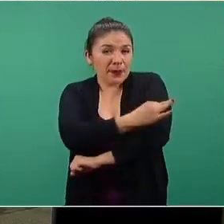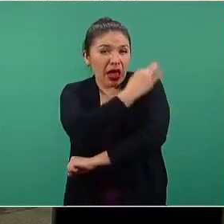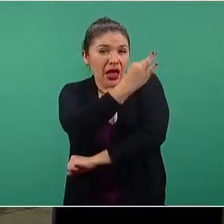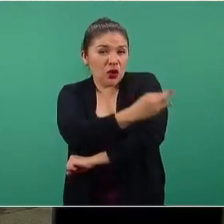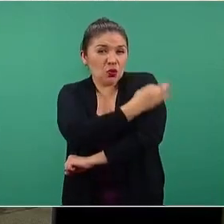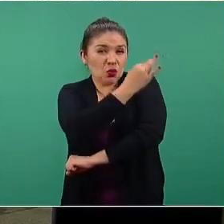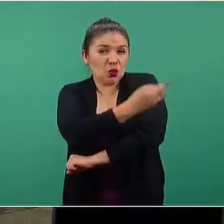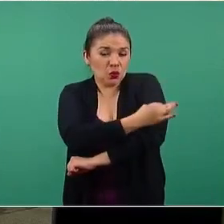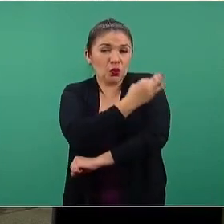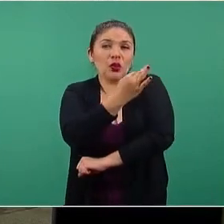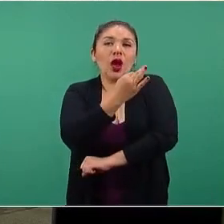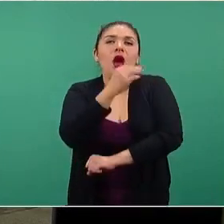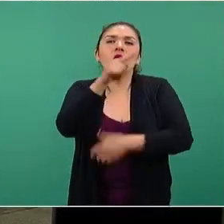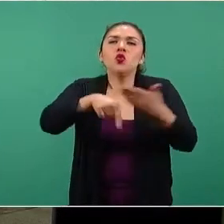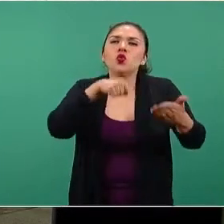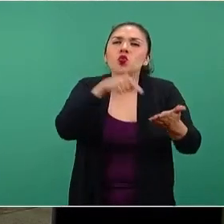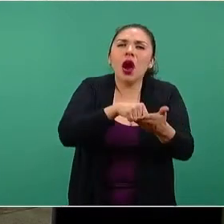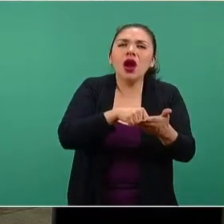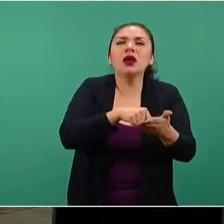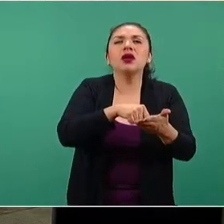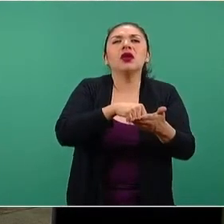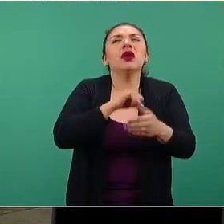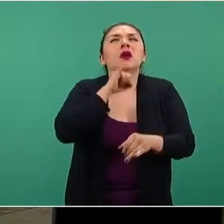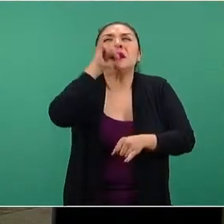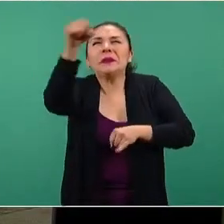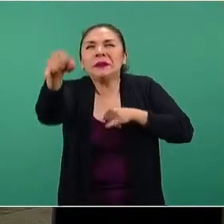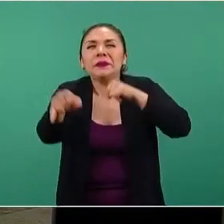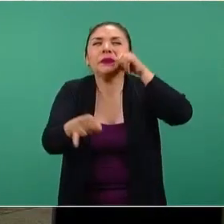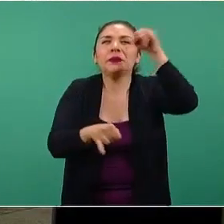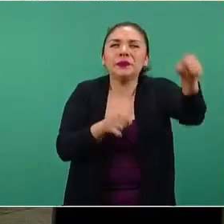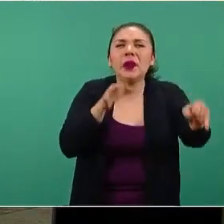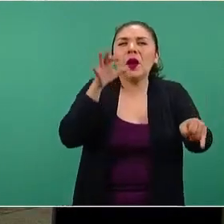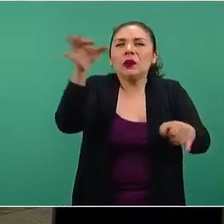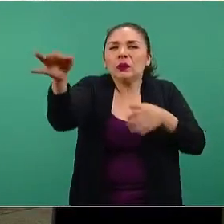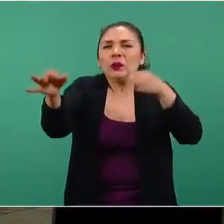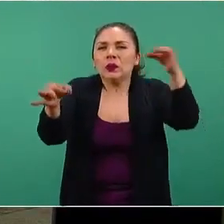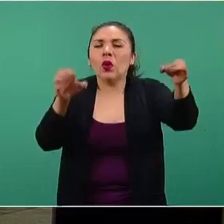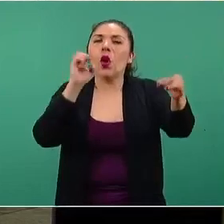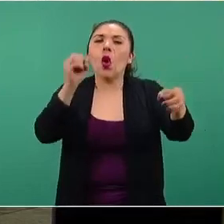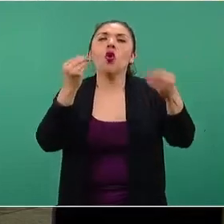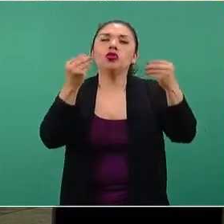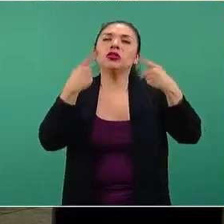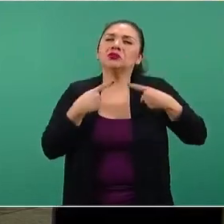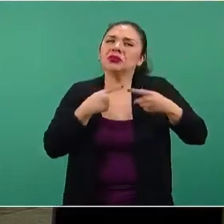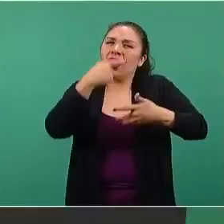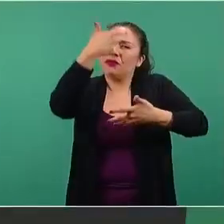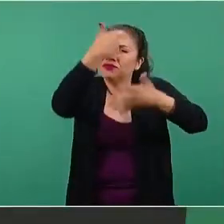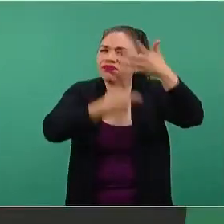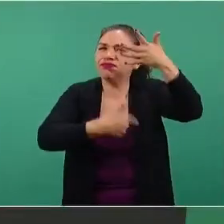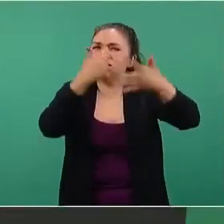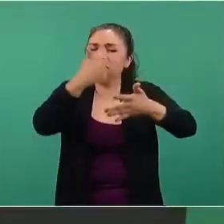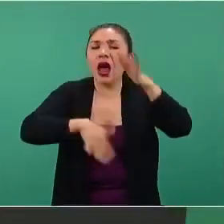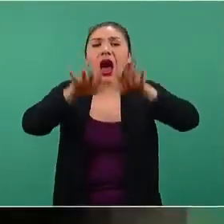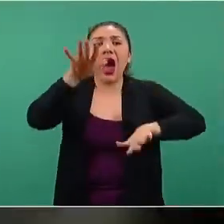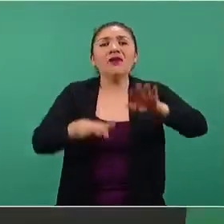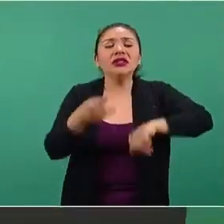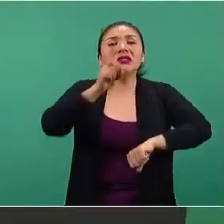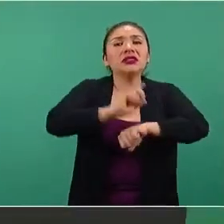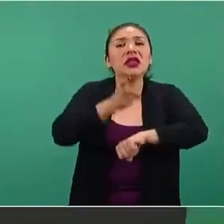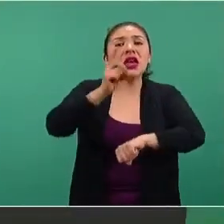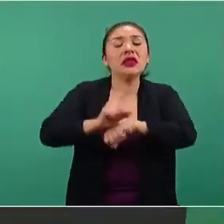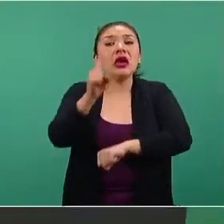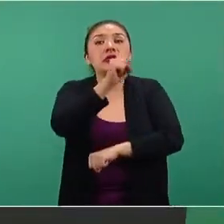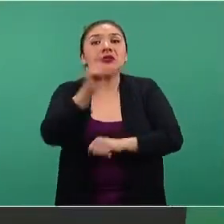dosis en zonas también un poco alejadas, con muchas personas, estamos viendo días de más